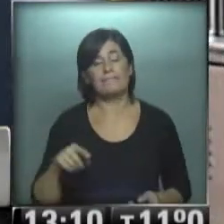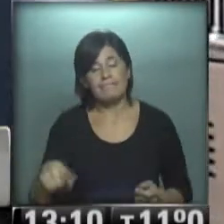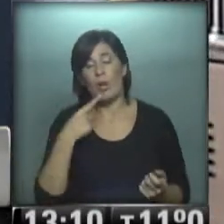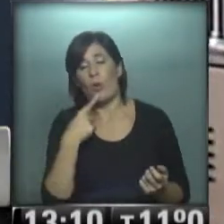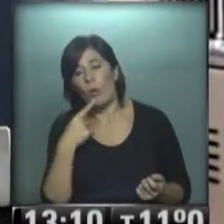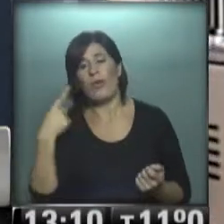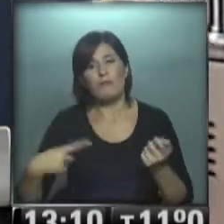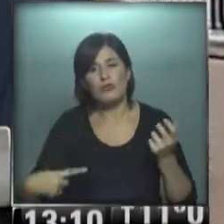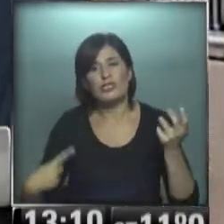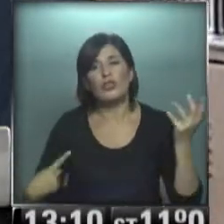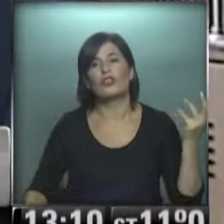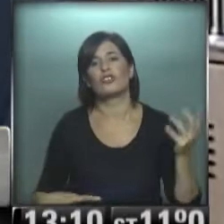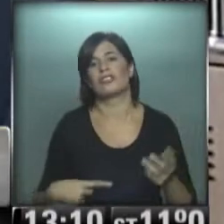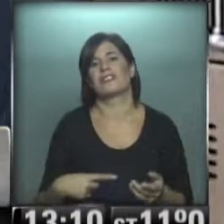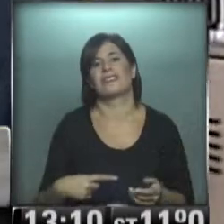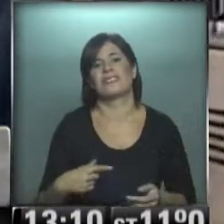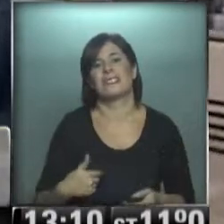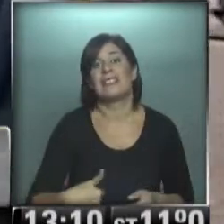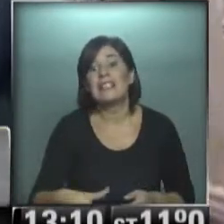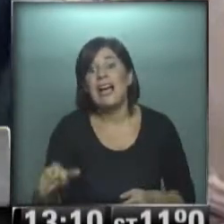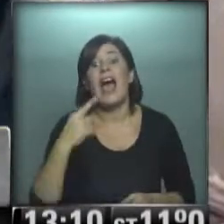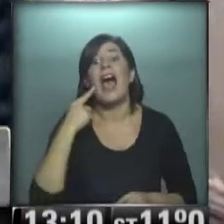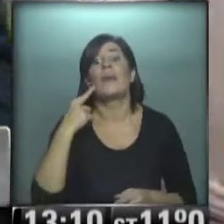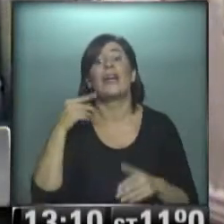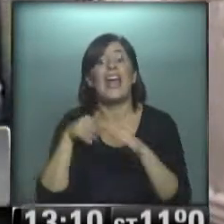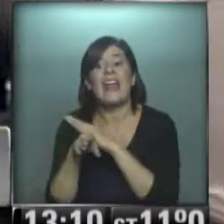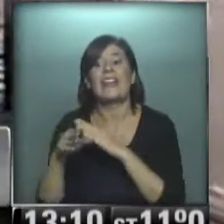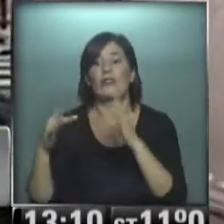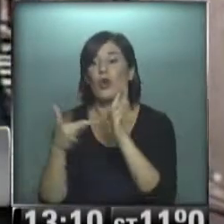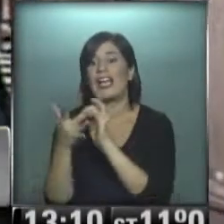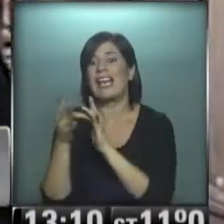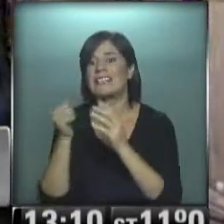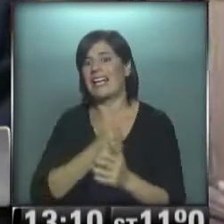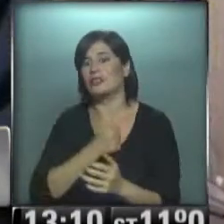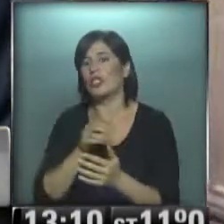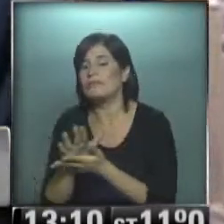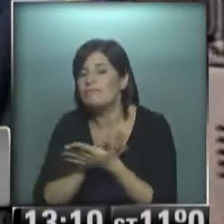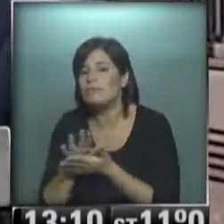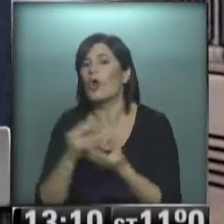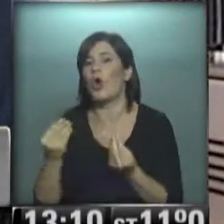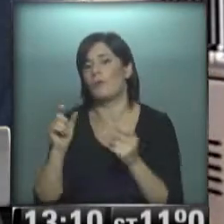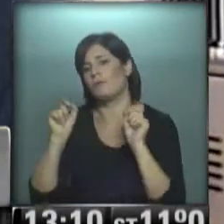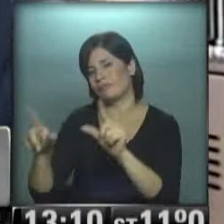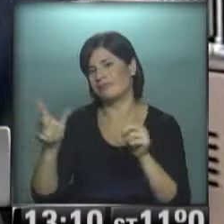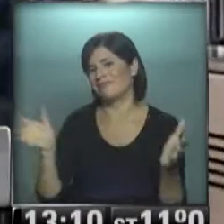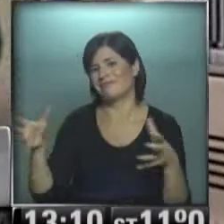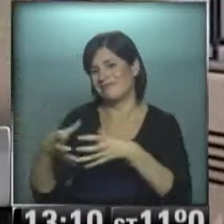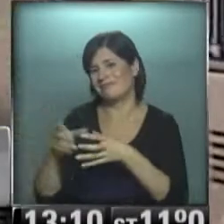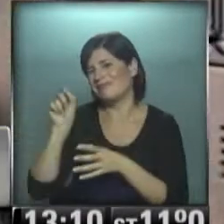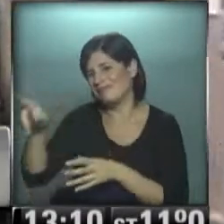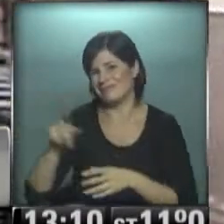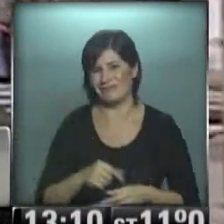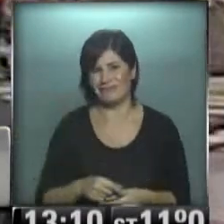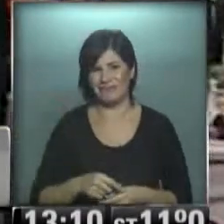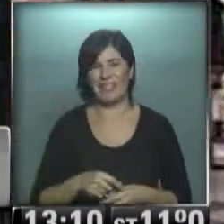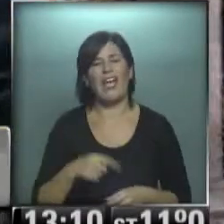que quedarán seguramente en diálogos internos entre la Iglesia. Pero déjame que conozcamos un poquito más para cerrar quién es el hombre que